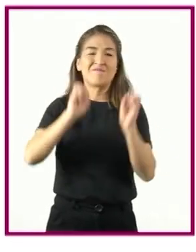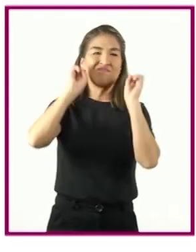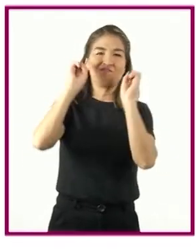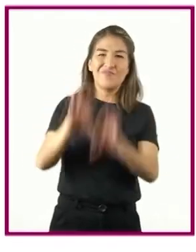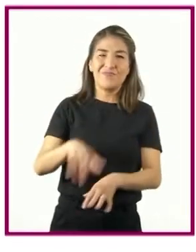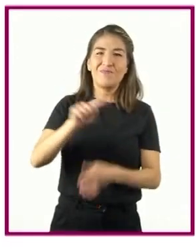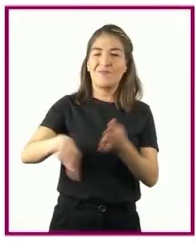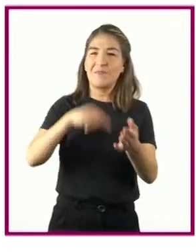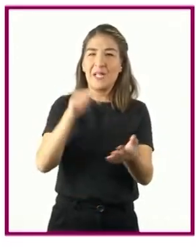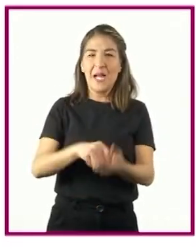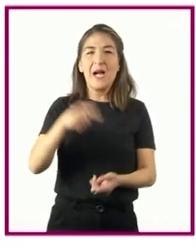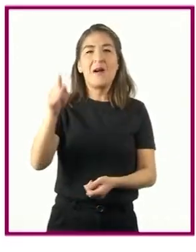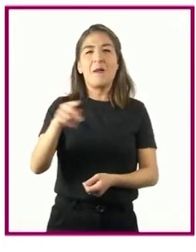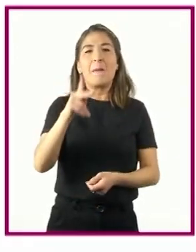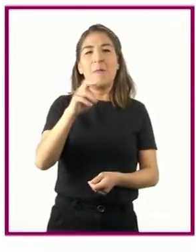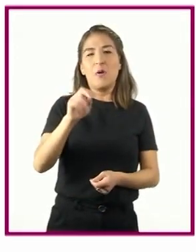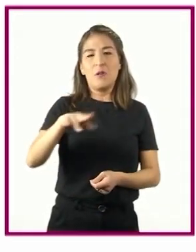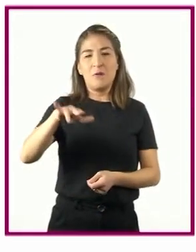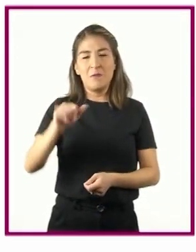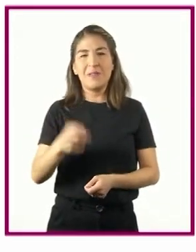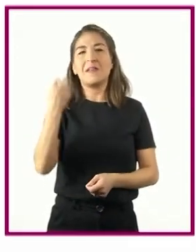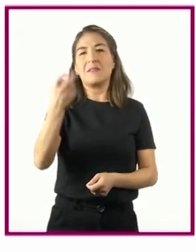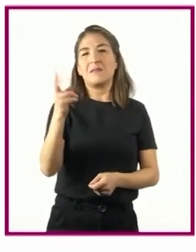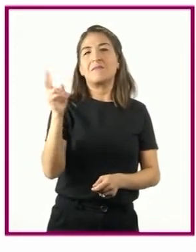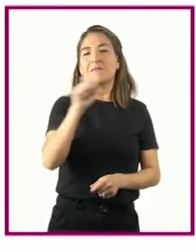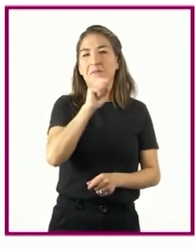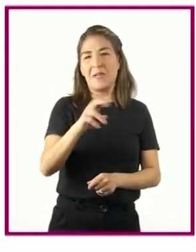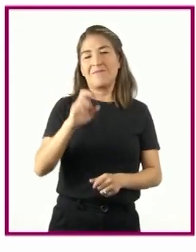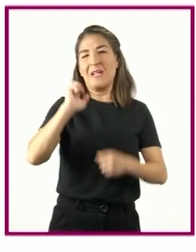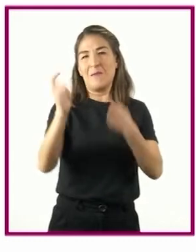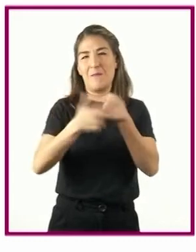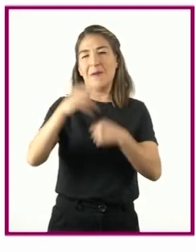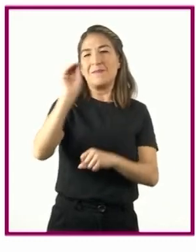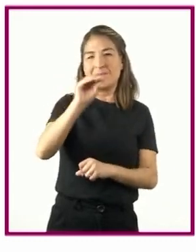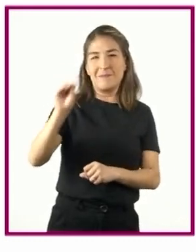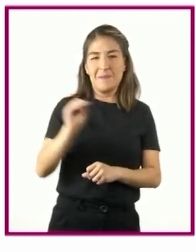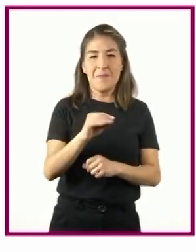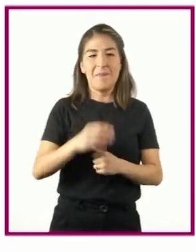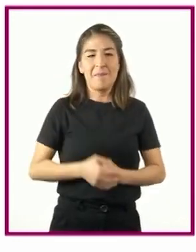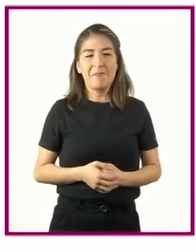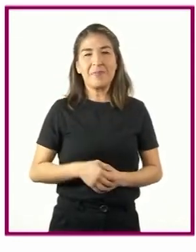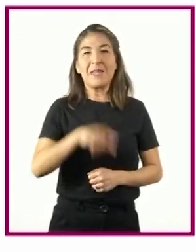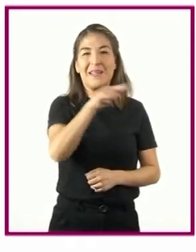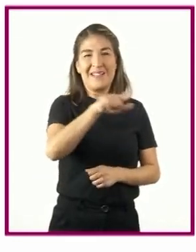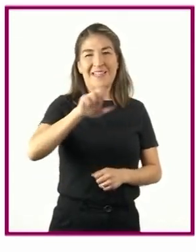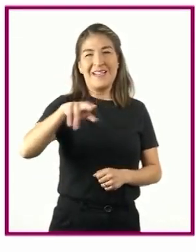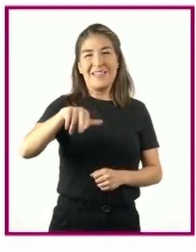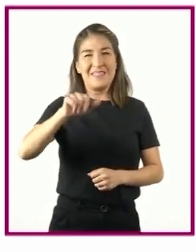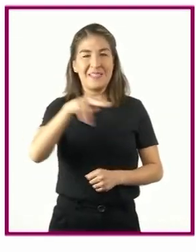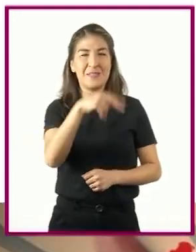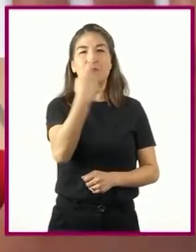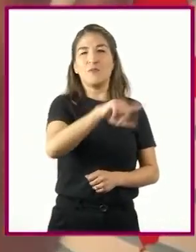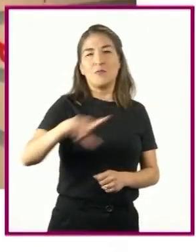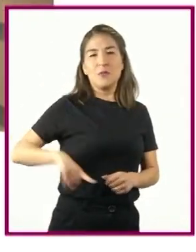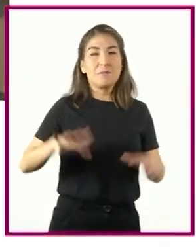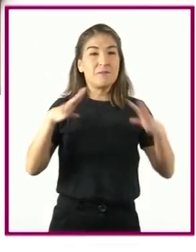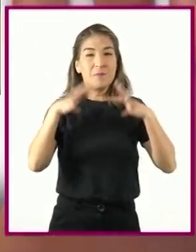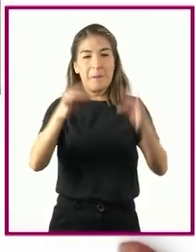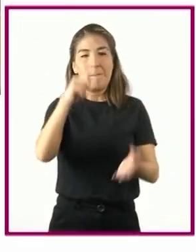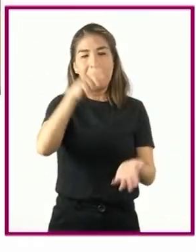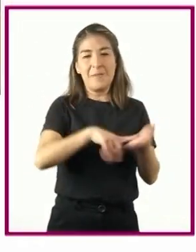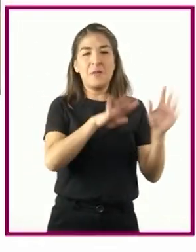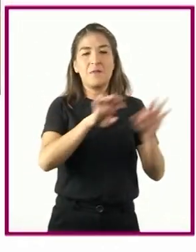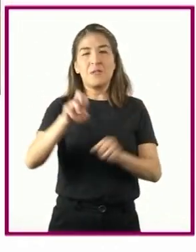Polonia, Lituania y una parte de Bielorrusia. El gobierno leninista funda en